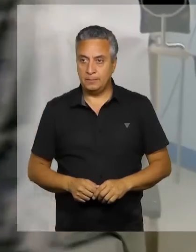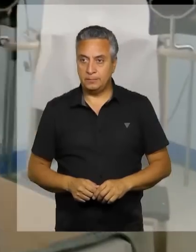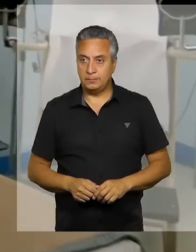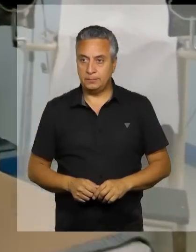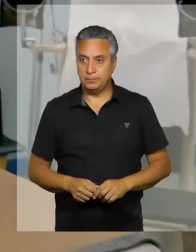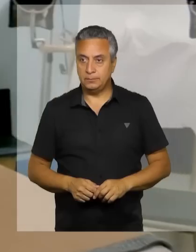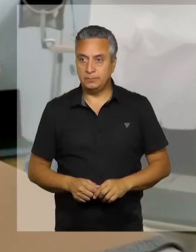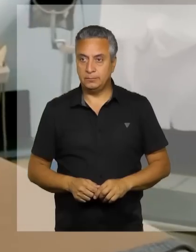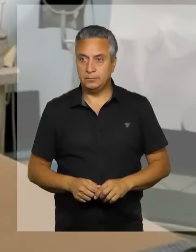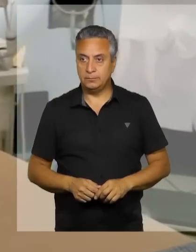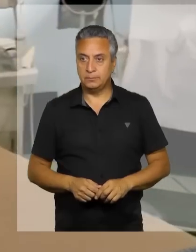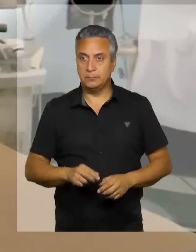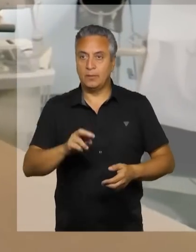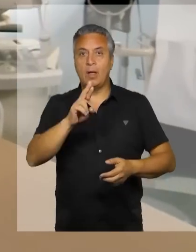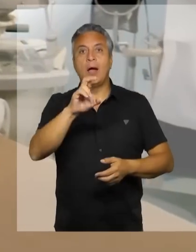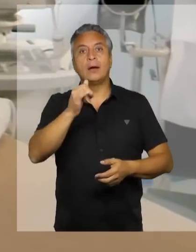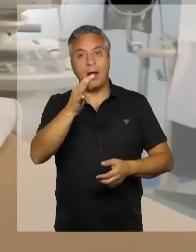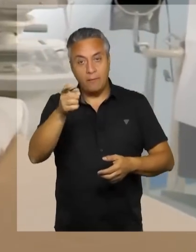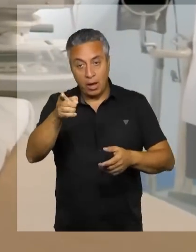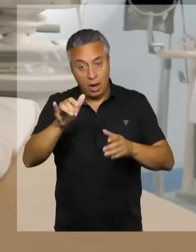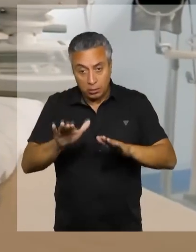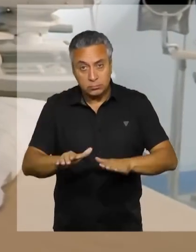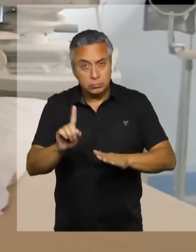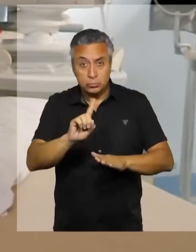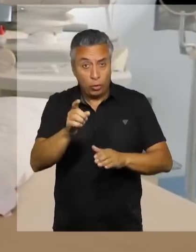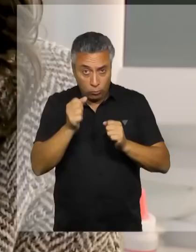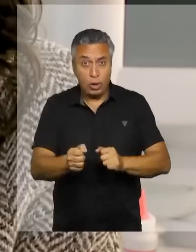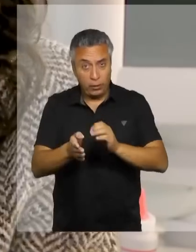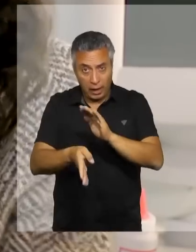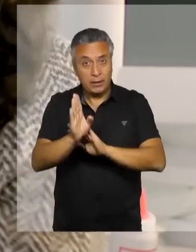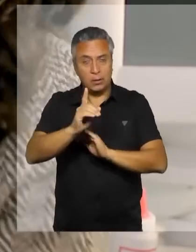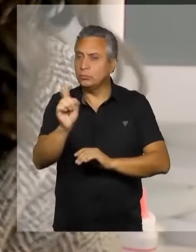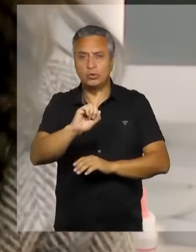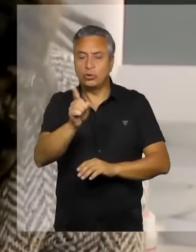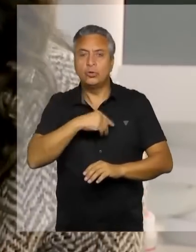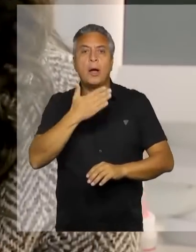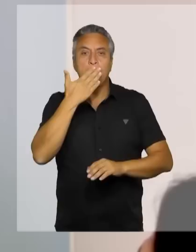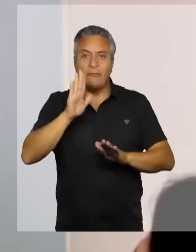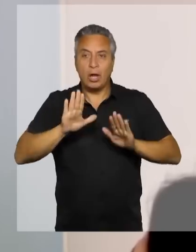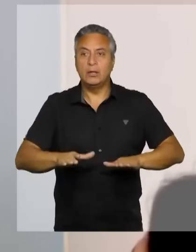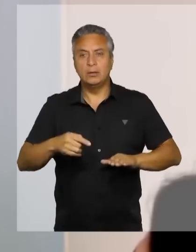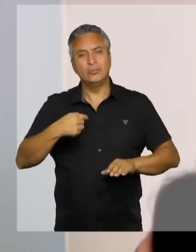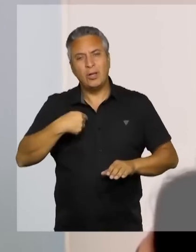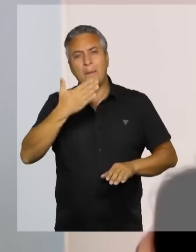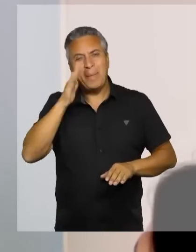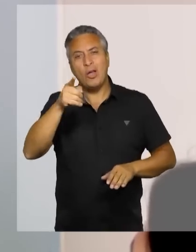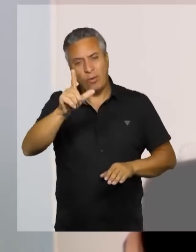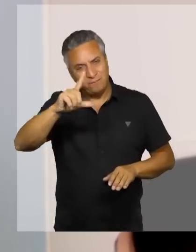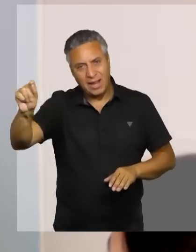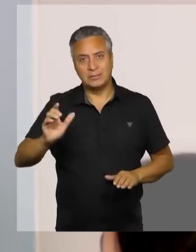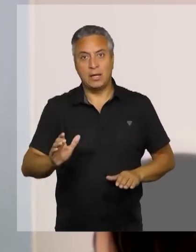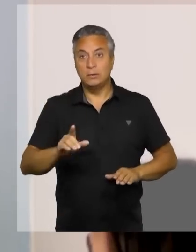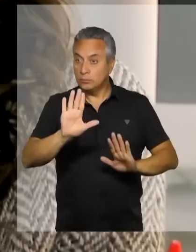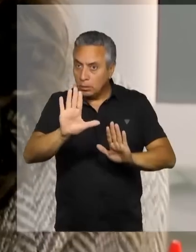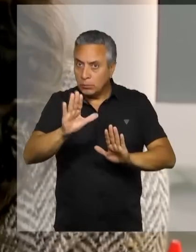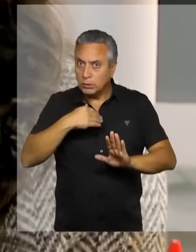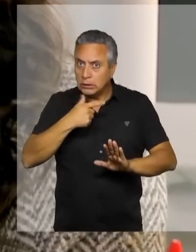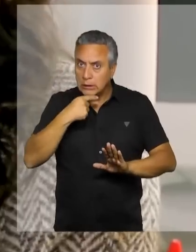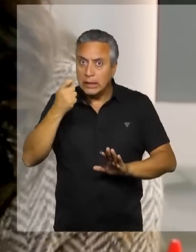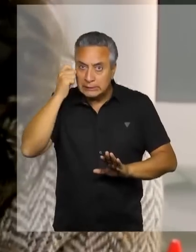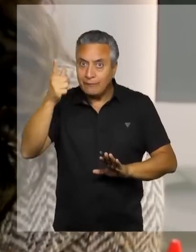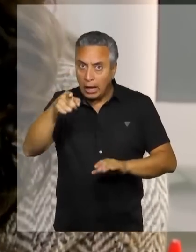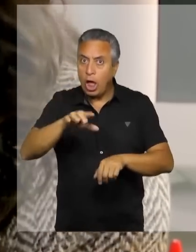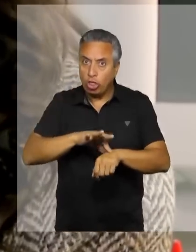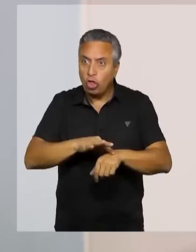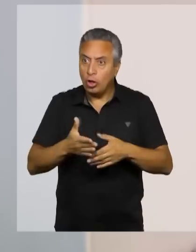Rafa, no es necesario que estés aquí, te puedes ir, en serio. No te preocupes, prefiero quedarme. Es que yo prefiero que te vayas. Quiero saber qué es lo que dice el doctor. Te